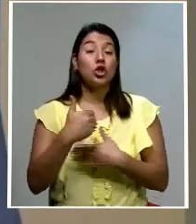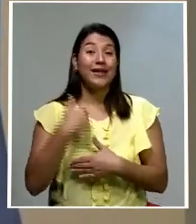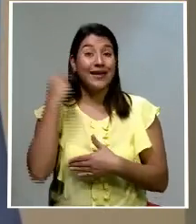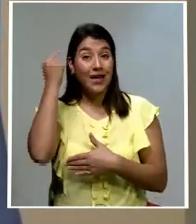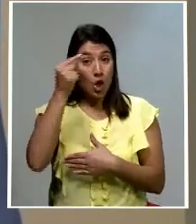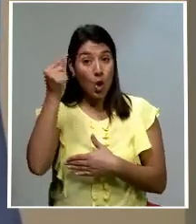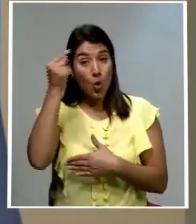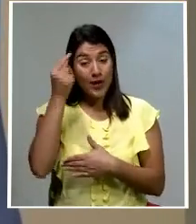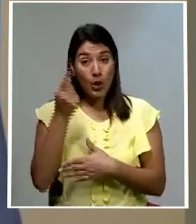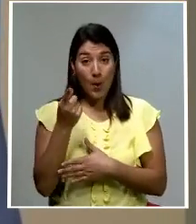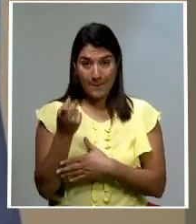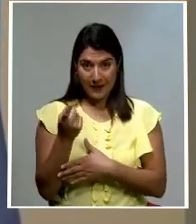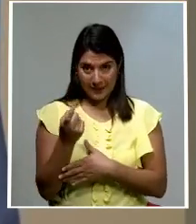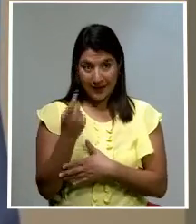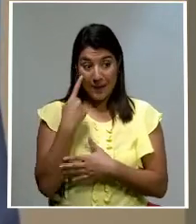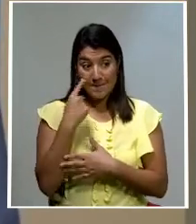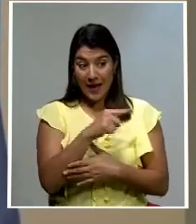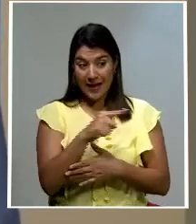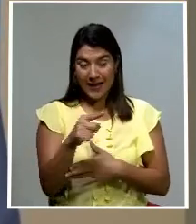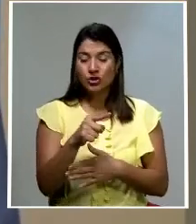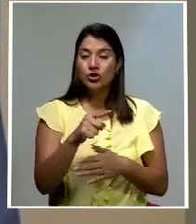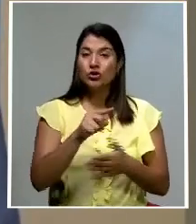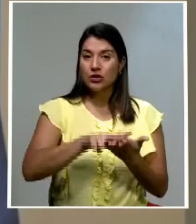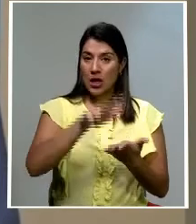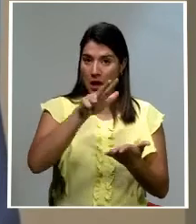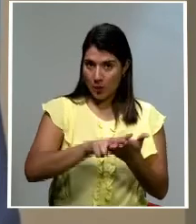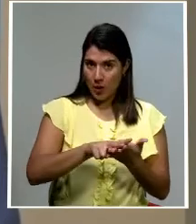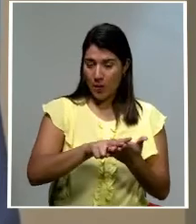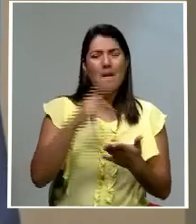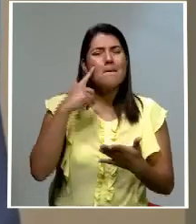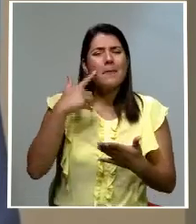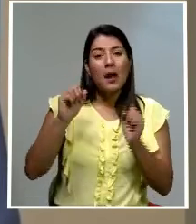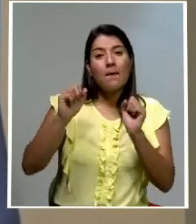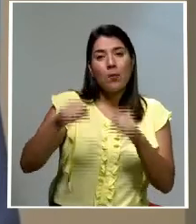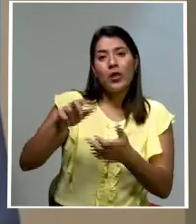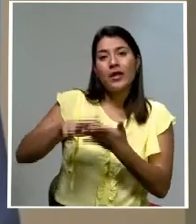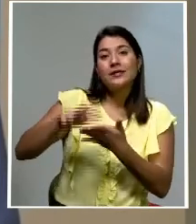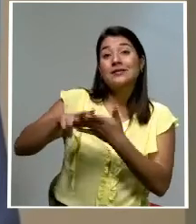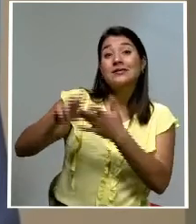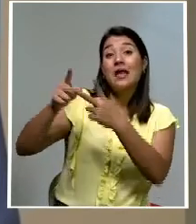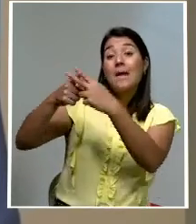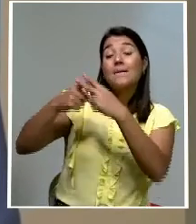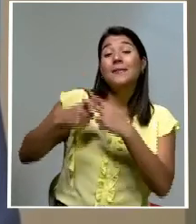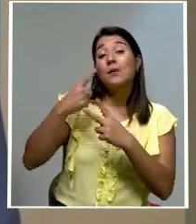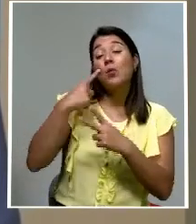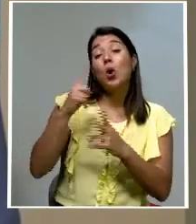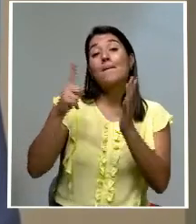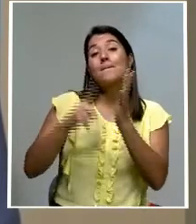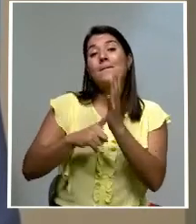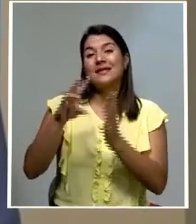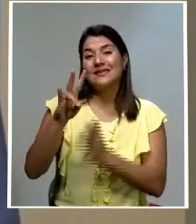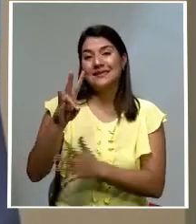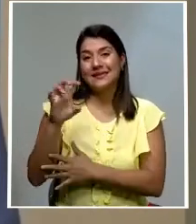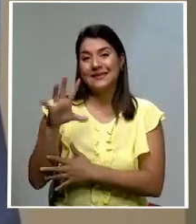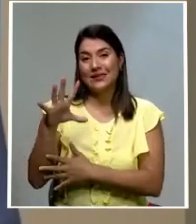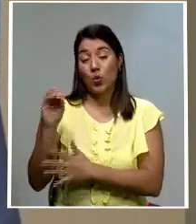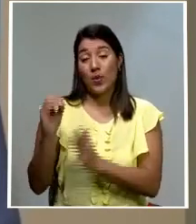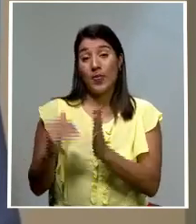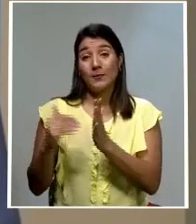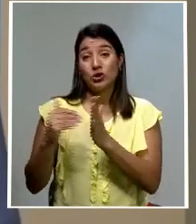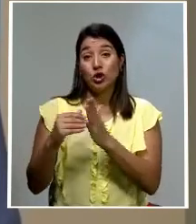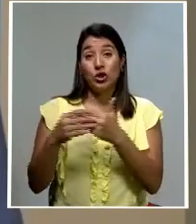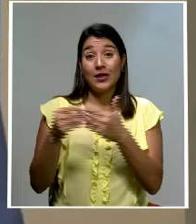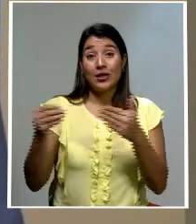agenda, sobre todo para buscar este empréstito de $1.750 millones con el Fondo Monetario